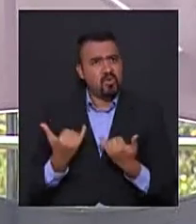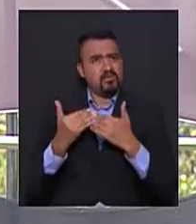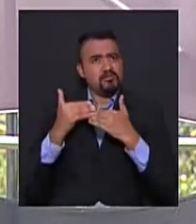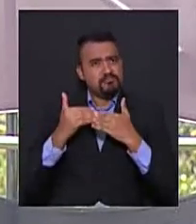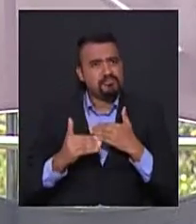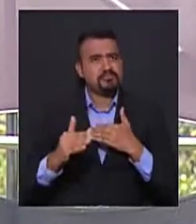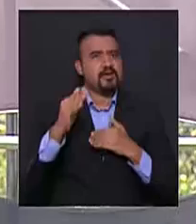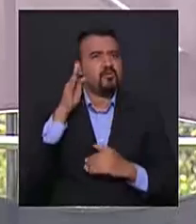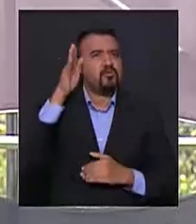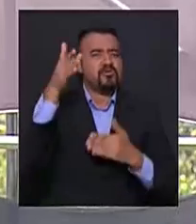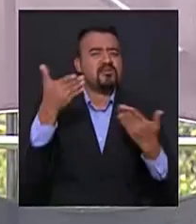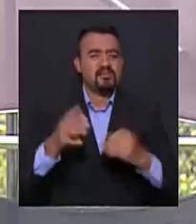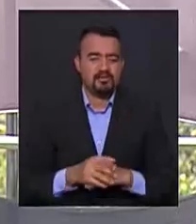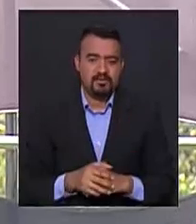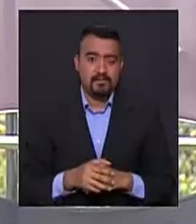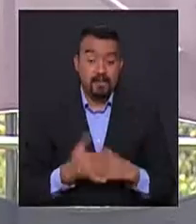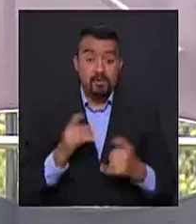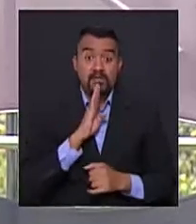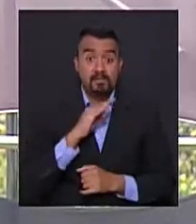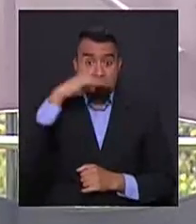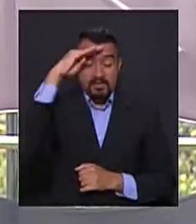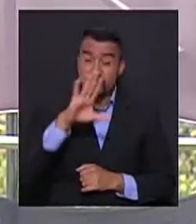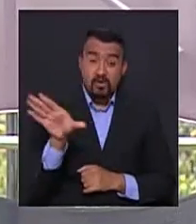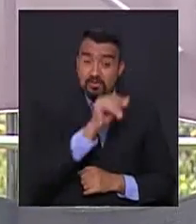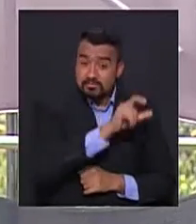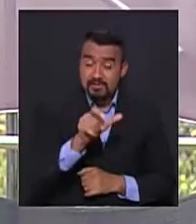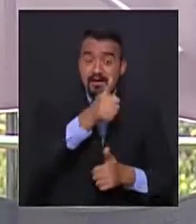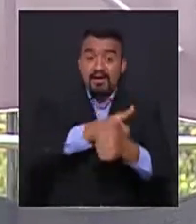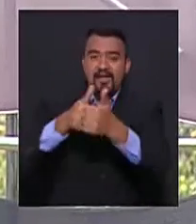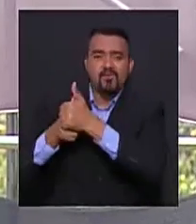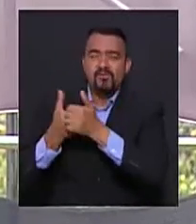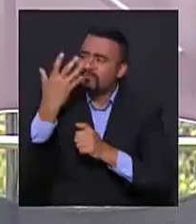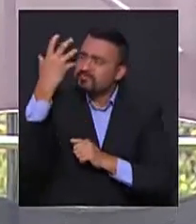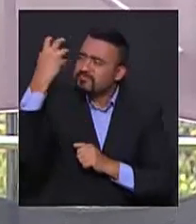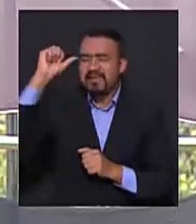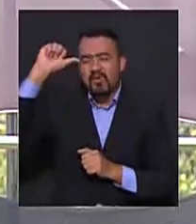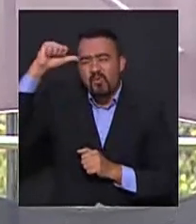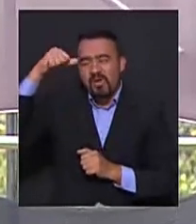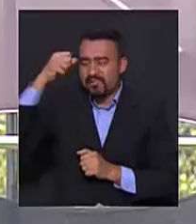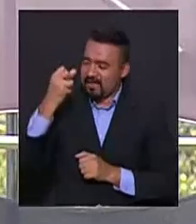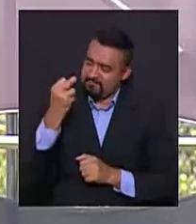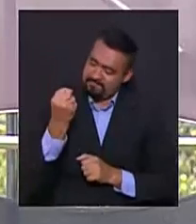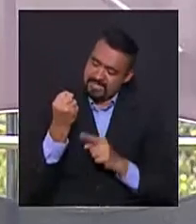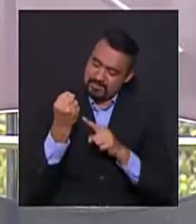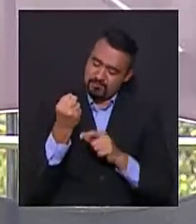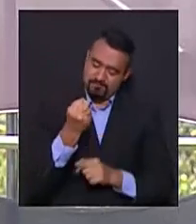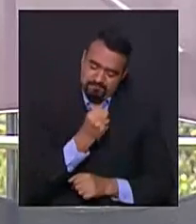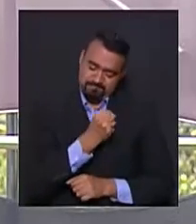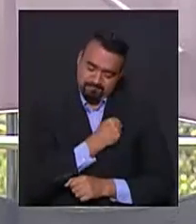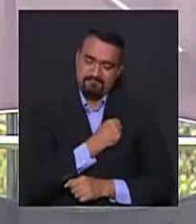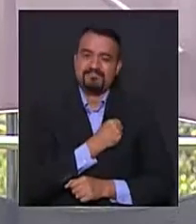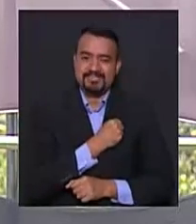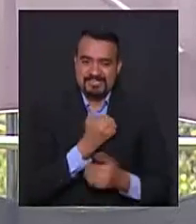Hoy Medellín abraza su historia. Hoy Medellín construye un nuevo relato. Hoy cae